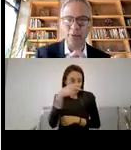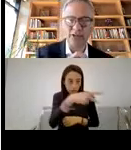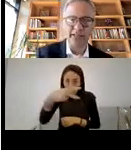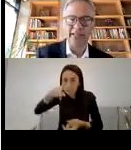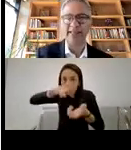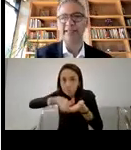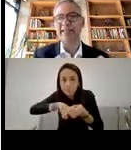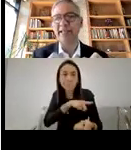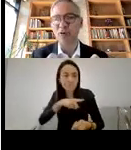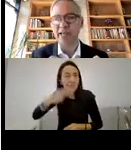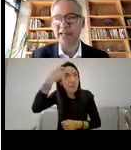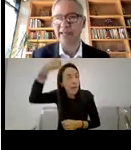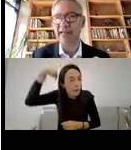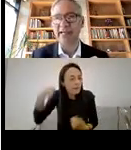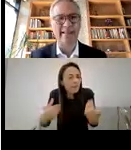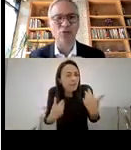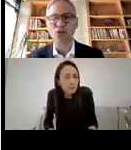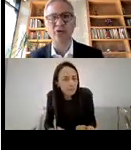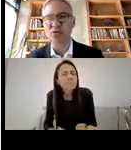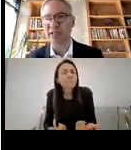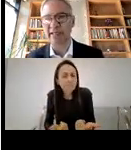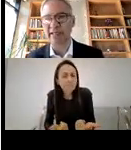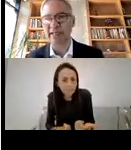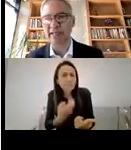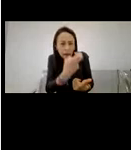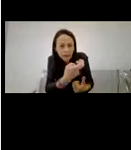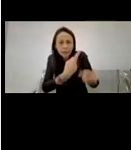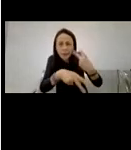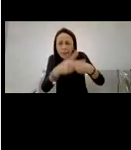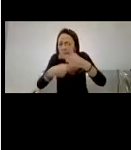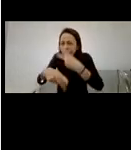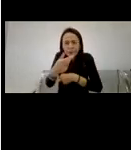el porcentaje y el origen de cada uno de sus ingresos.